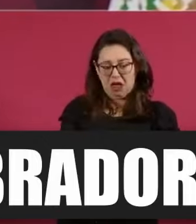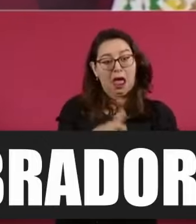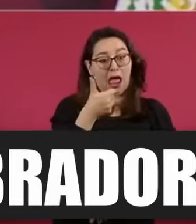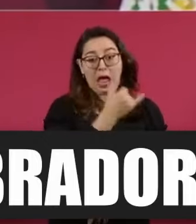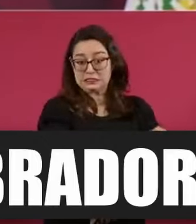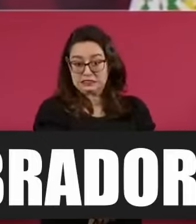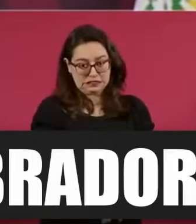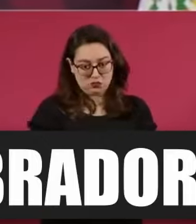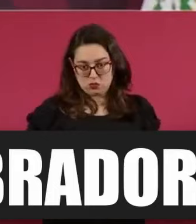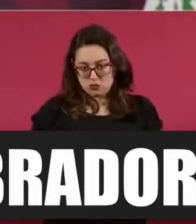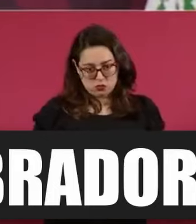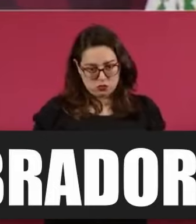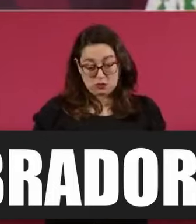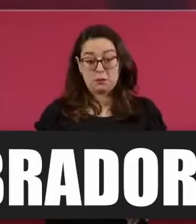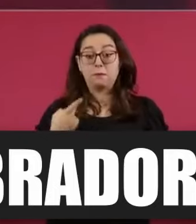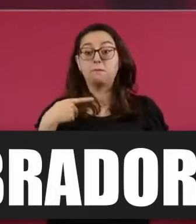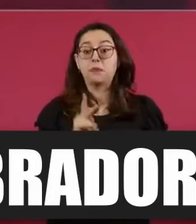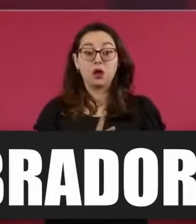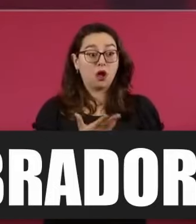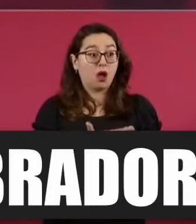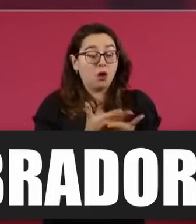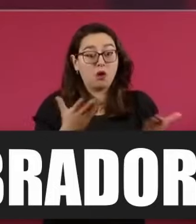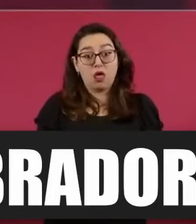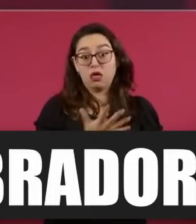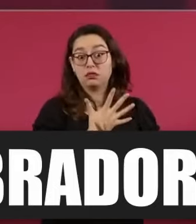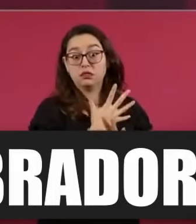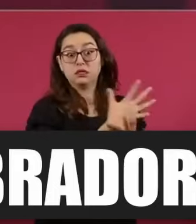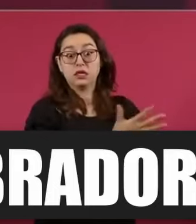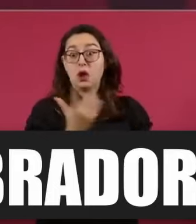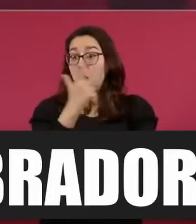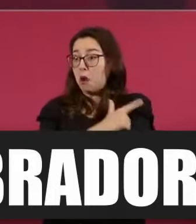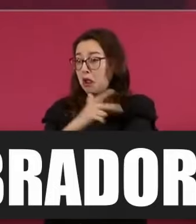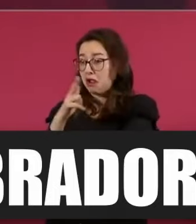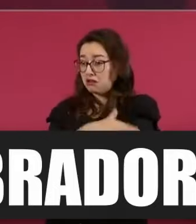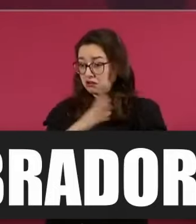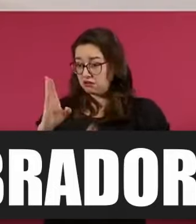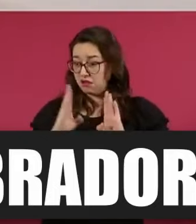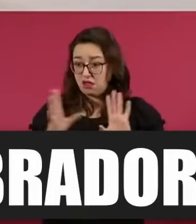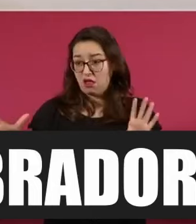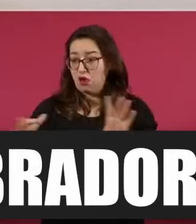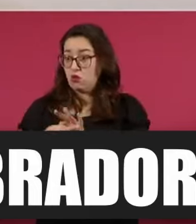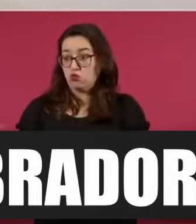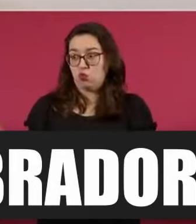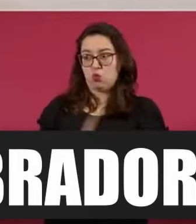se rechaza el que la Guardia Nacional dependa de la Secretaría